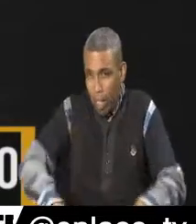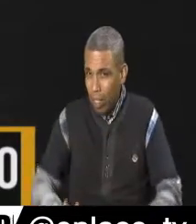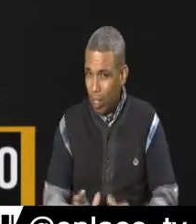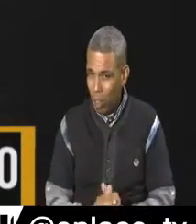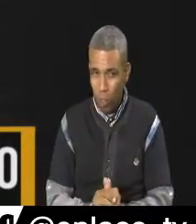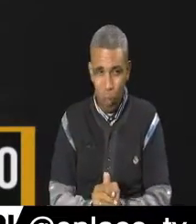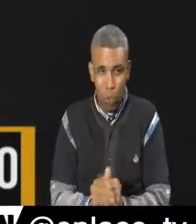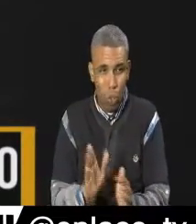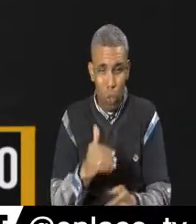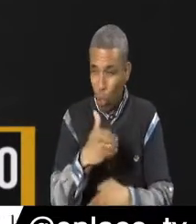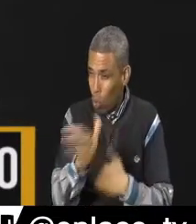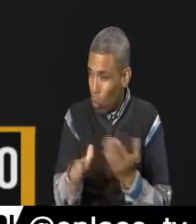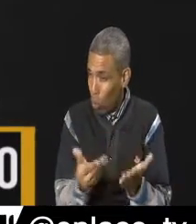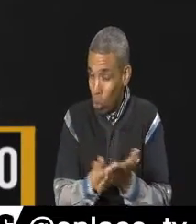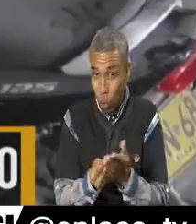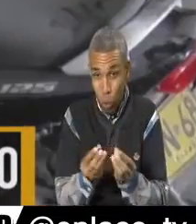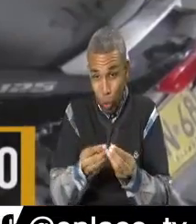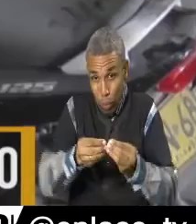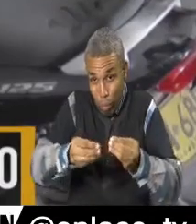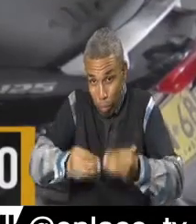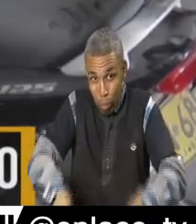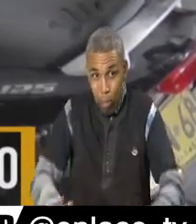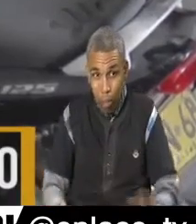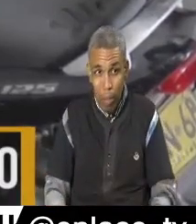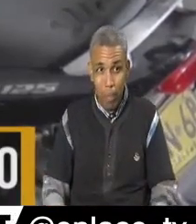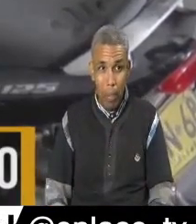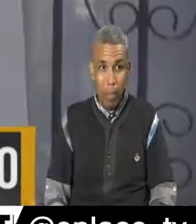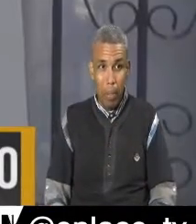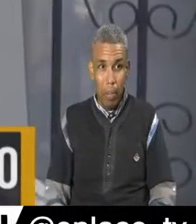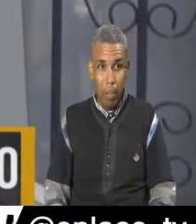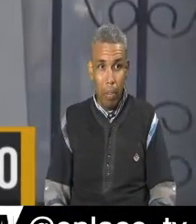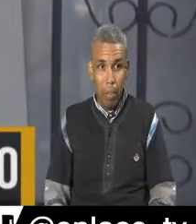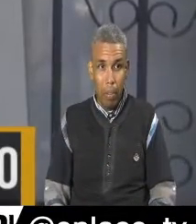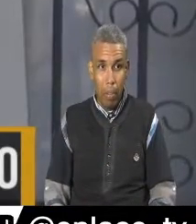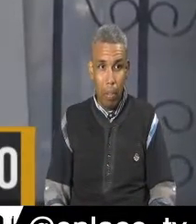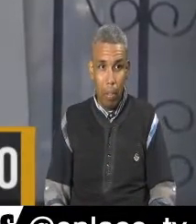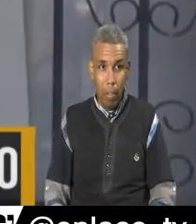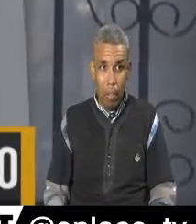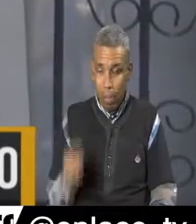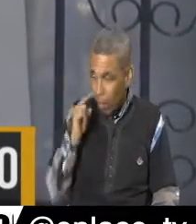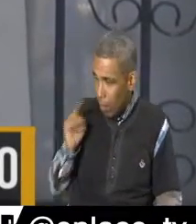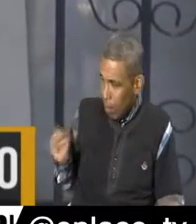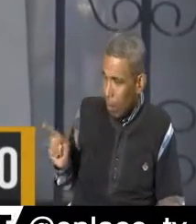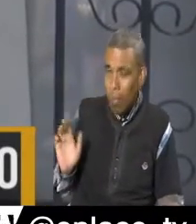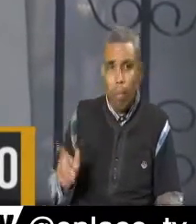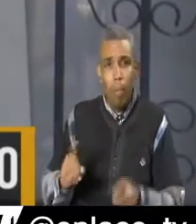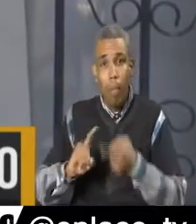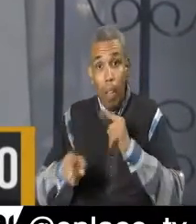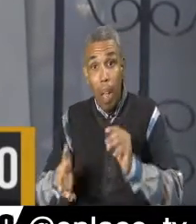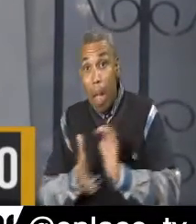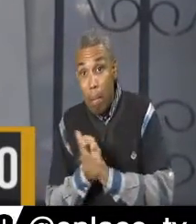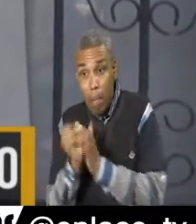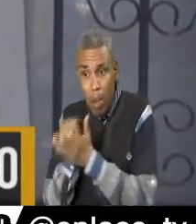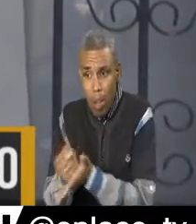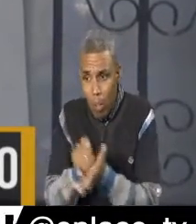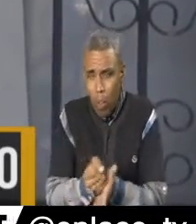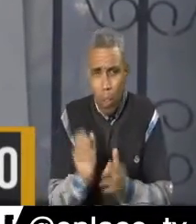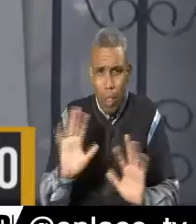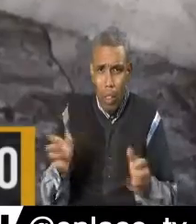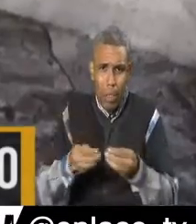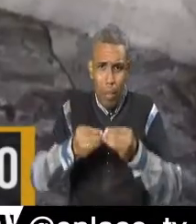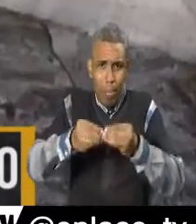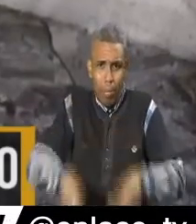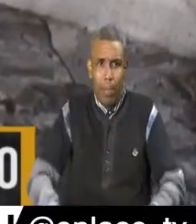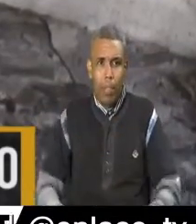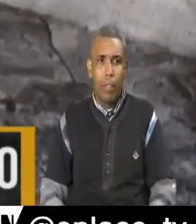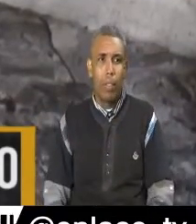escolares, todo. Lo único que tenemos puesto, las prendas, y eso que ellos estaban en Bosser. Mire, como pudieron ver, los amigos fueron los que le prestaron ropa para que no estuvieran así en cueros, digámoslo así.